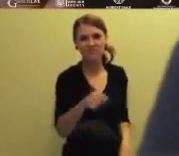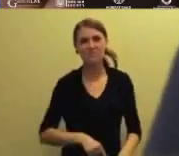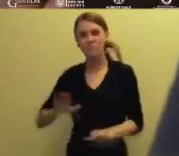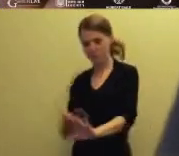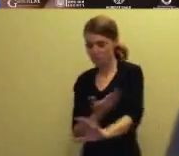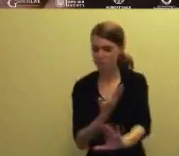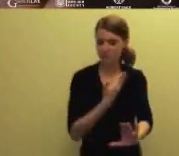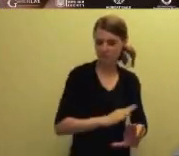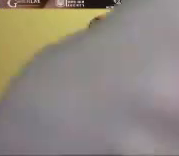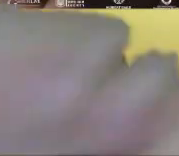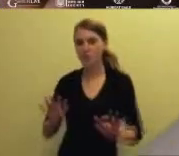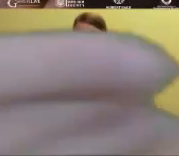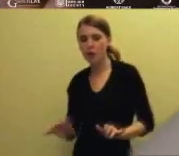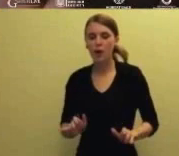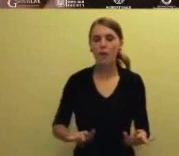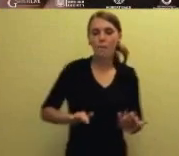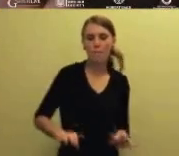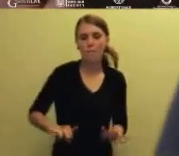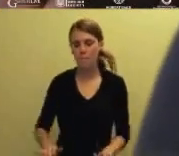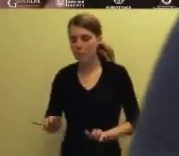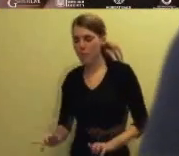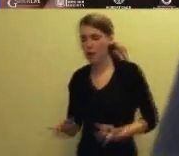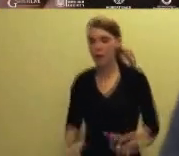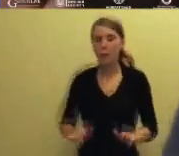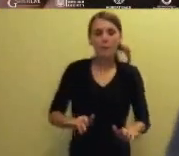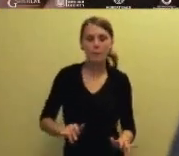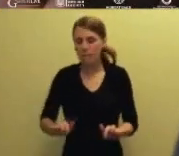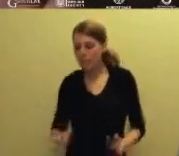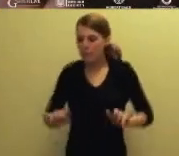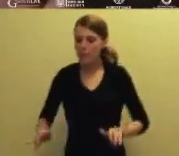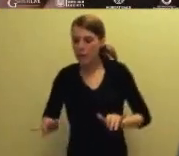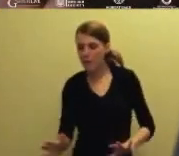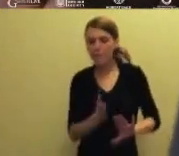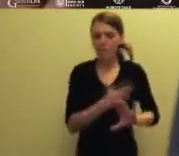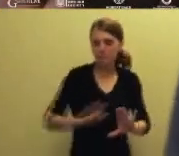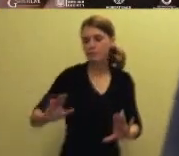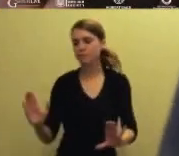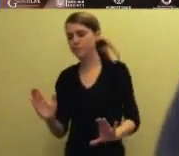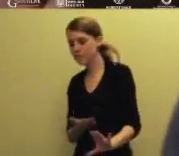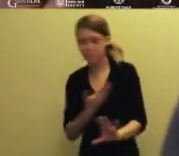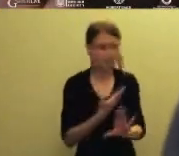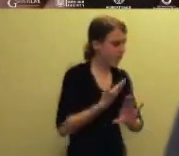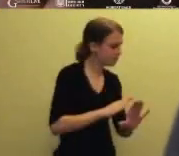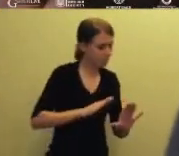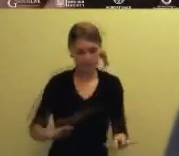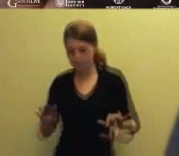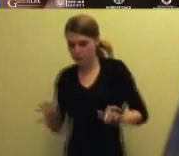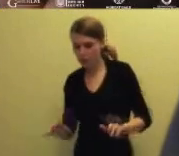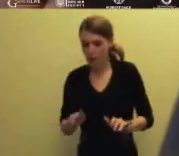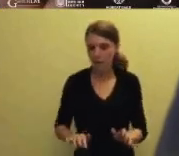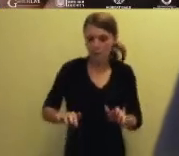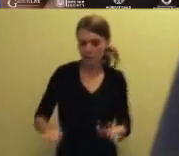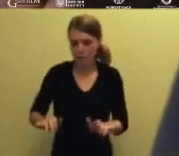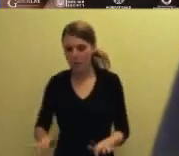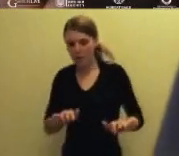como de adulto que lo super vida pero bueno que les desincentiva a hacer esa clase de fechorías y le va el rollito la bala marcha todo en eso en ese